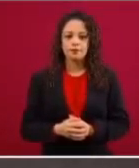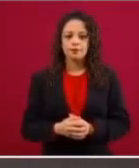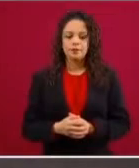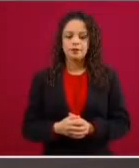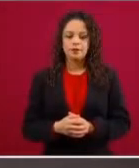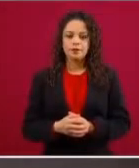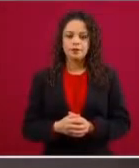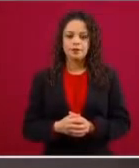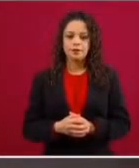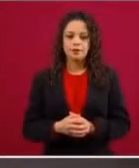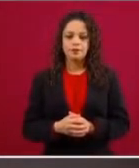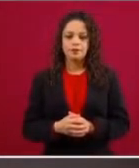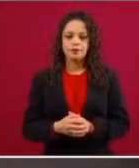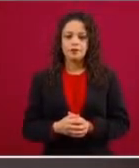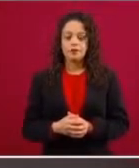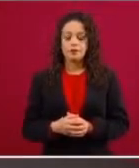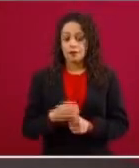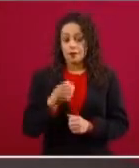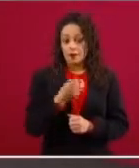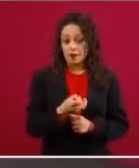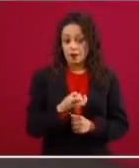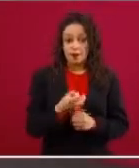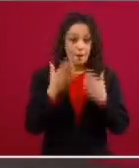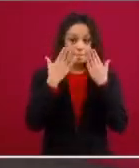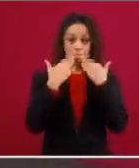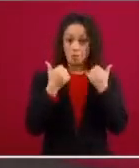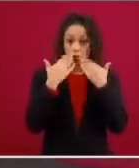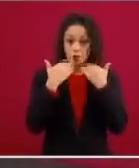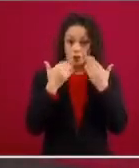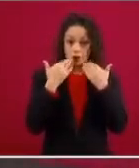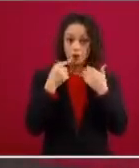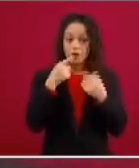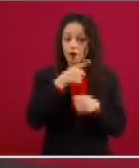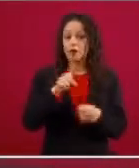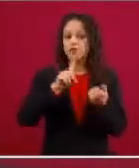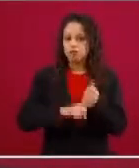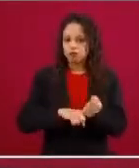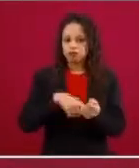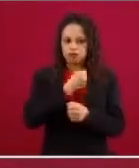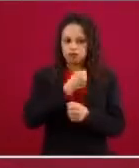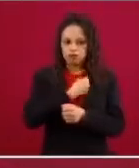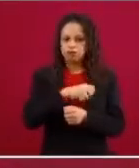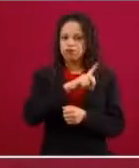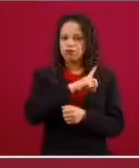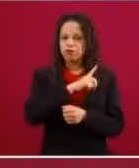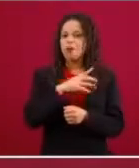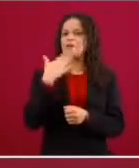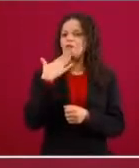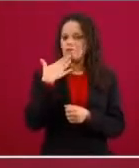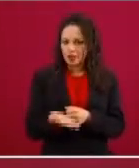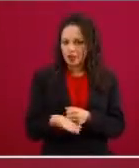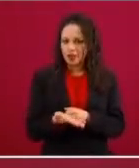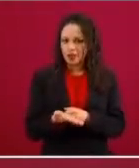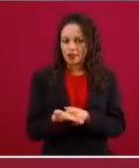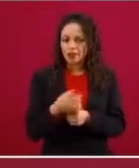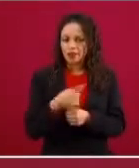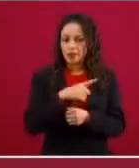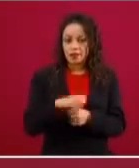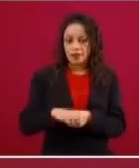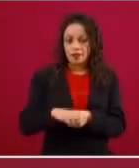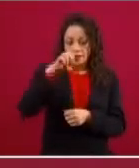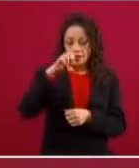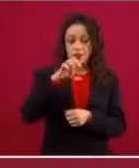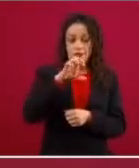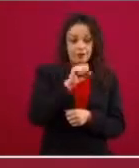y si están sanos, aún de 60 a